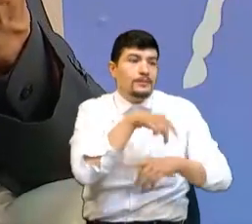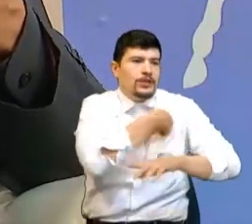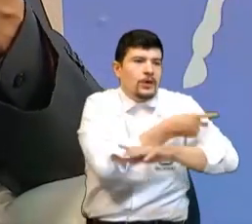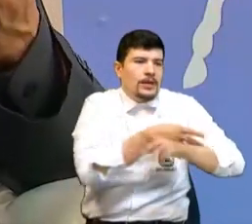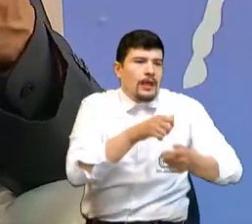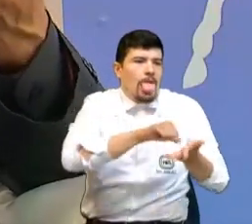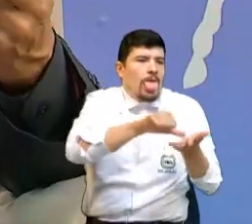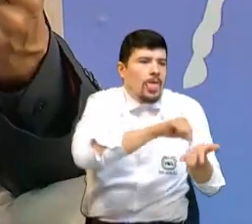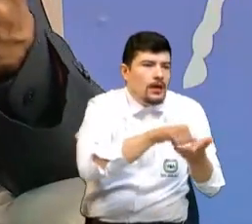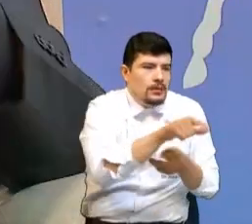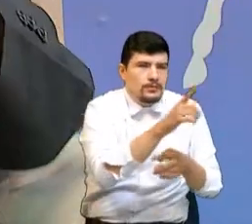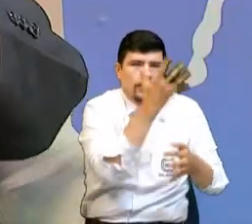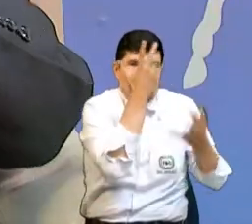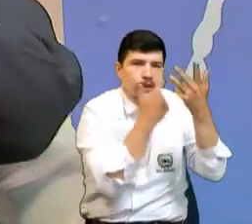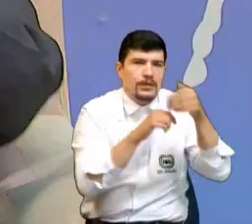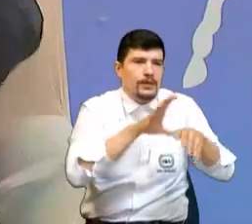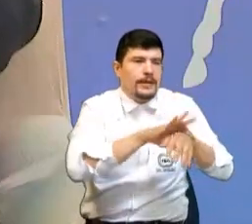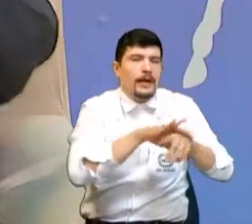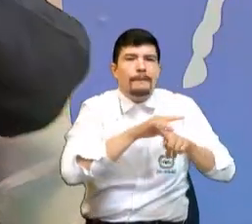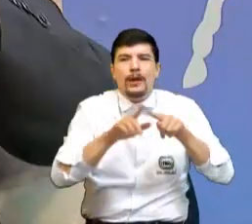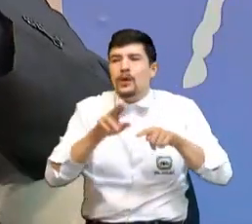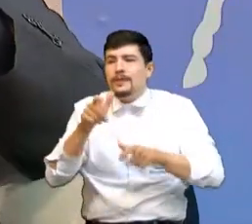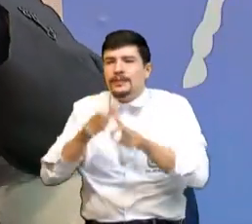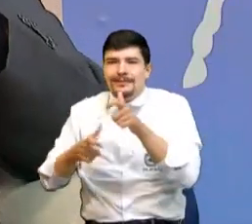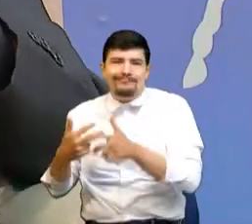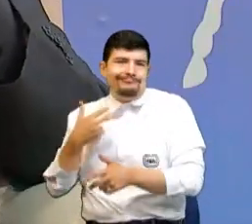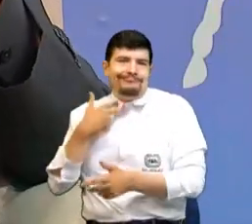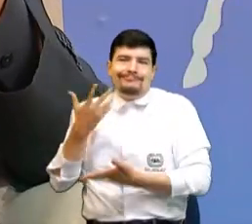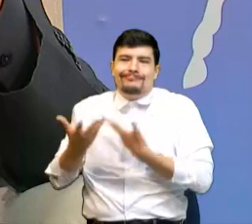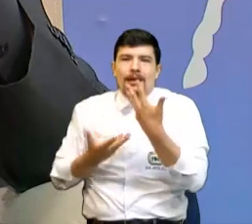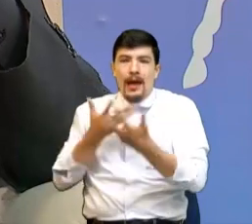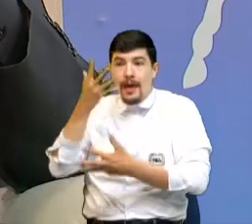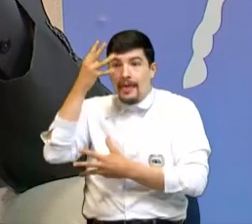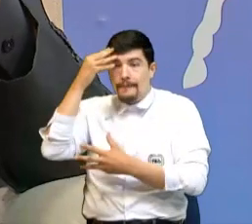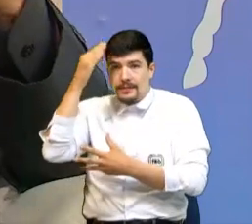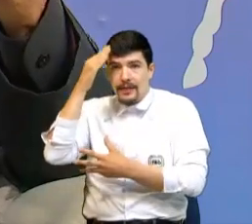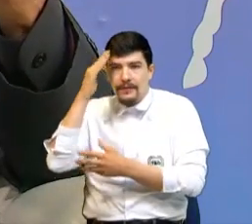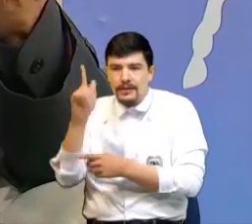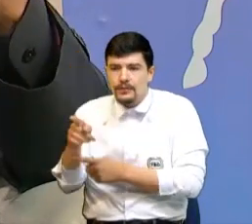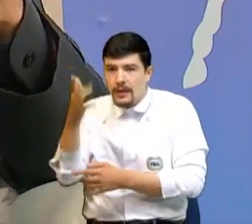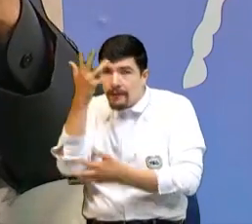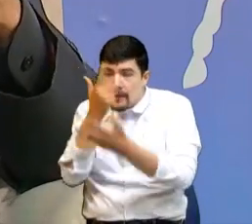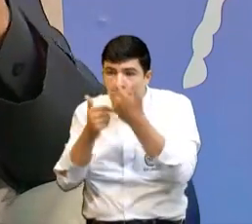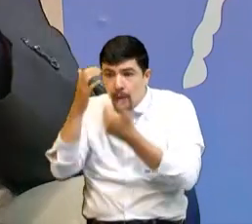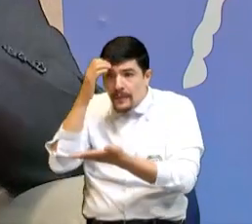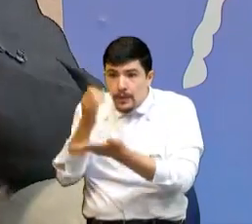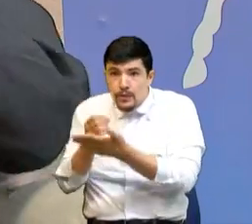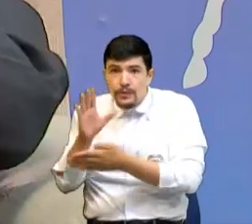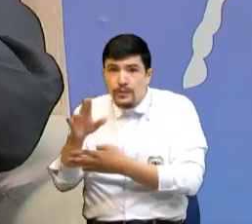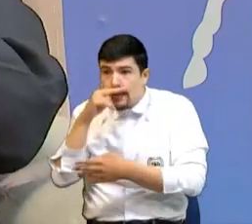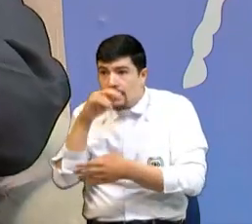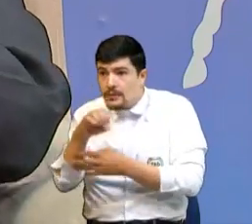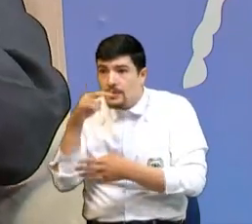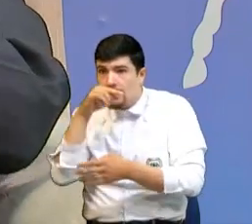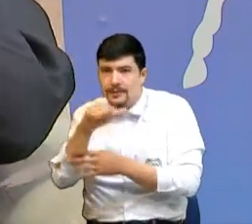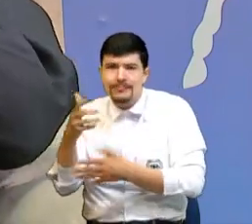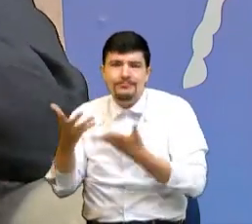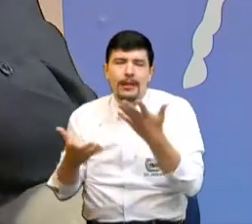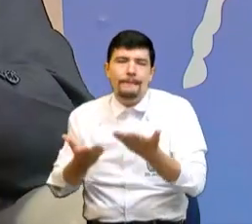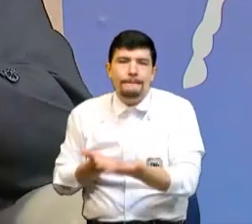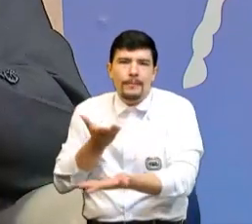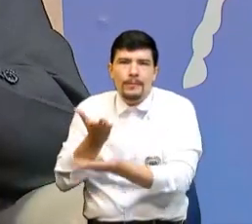científicamente si la versión, en este caso, y sobre todo de los menores, si la versión de un menor puede estar amañada o no? Entonces es un